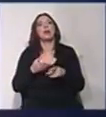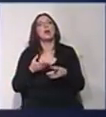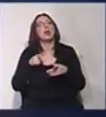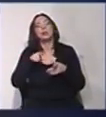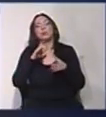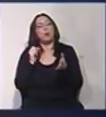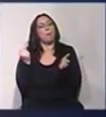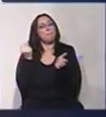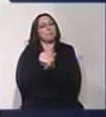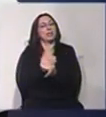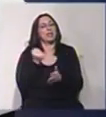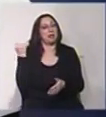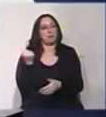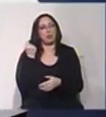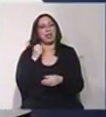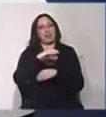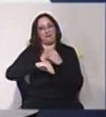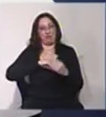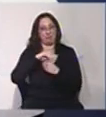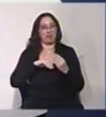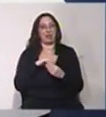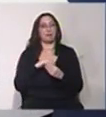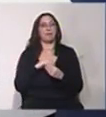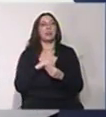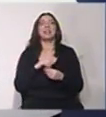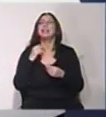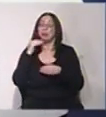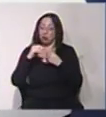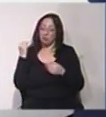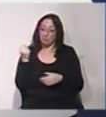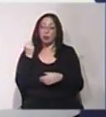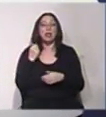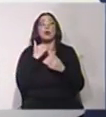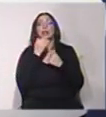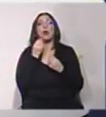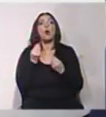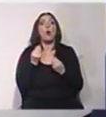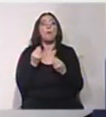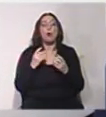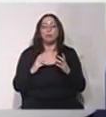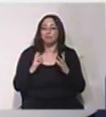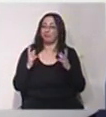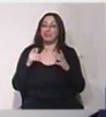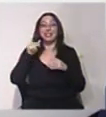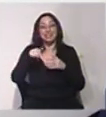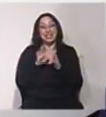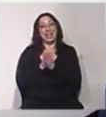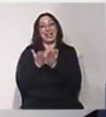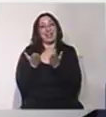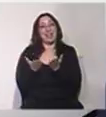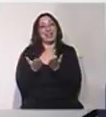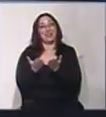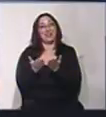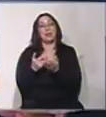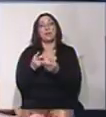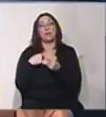estigma importante que sufre la familia, ¿verdad? Sí, es importante eso que uno no sabe cómo reaccionar, que también en ese libro que